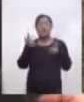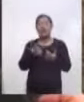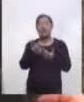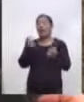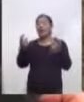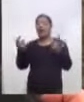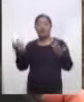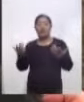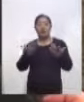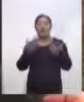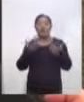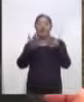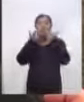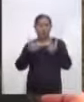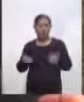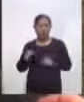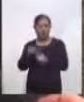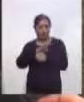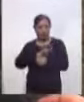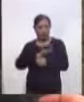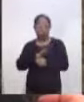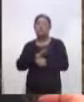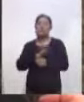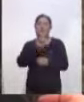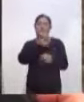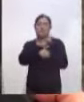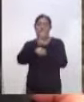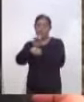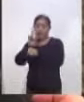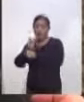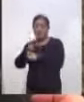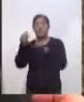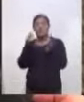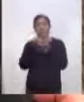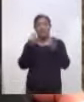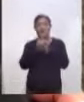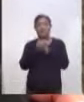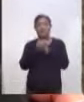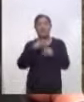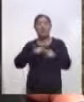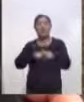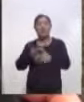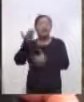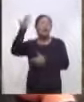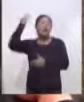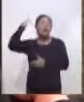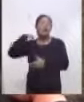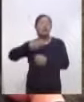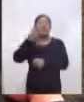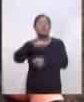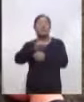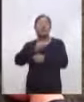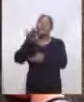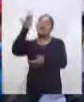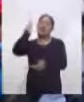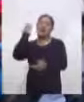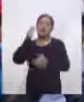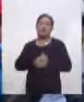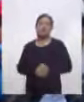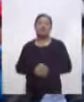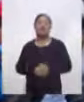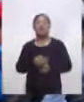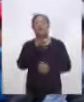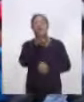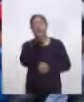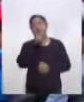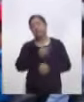no tiene casos confirmados, porque la vigilancia y la capacitación se empezó desde hace más de 3 semanas. Lima Morales señaló que a través de la